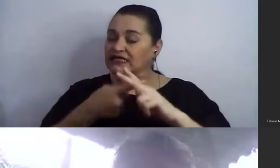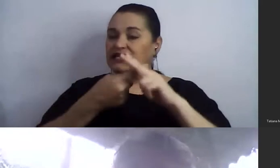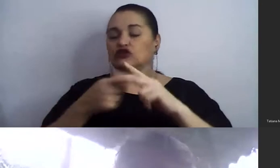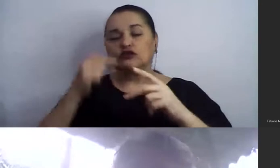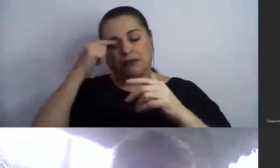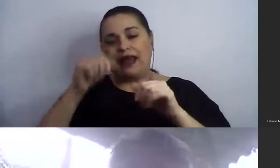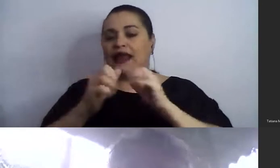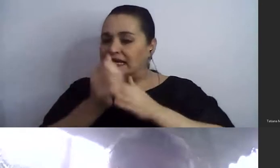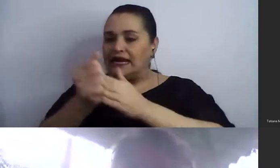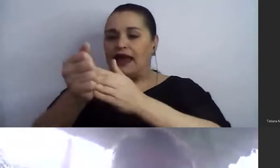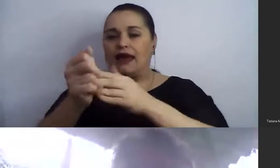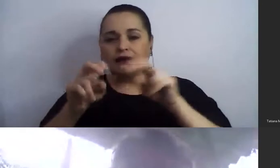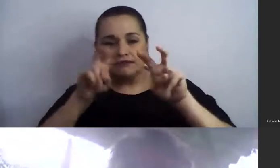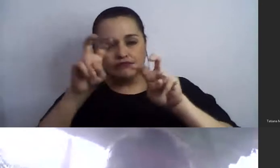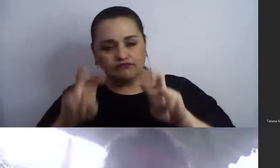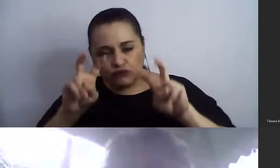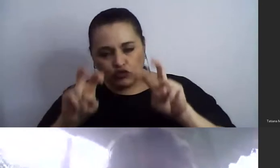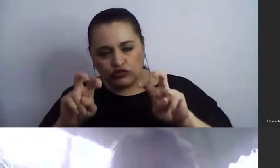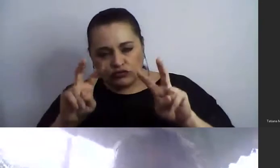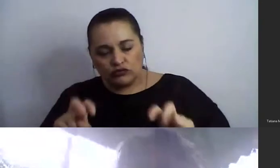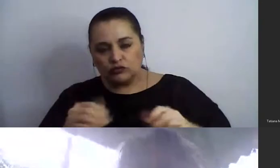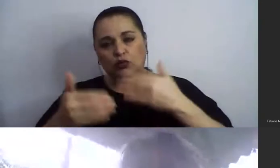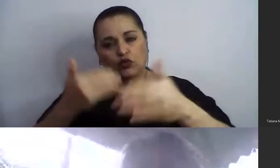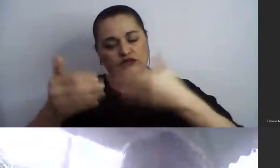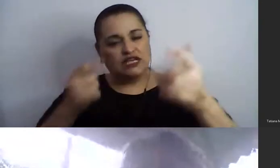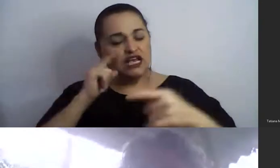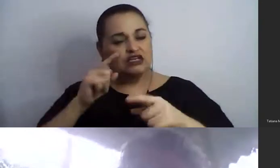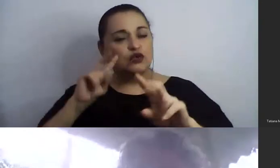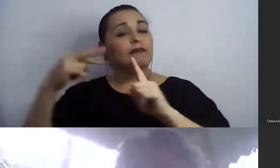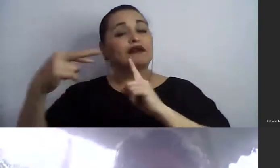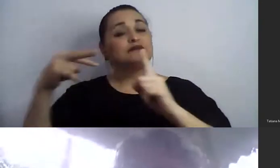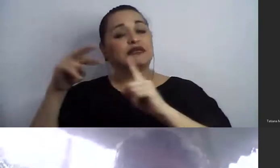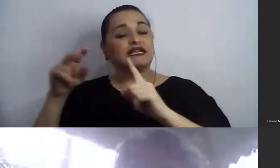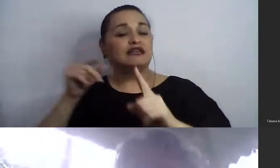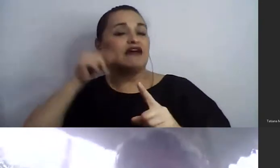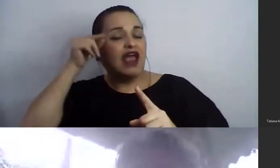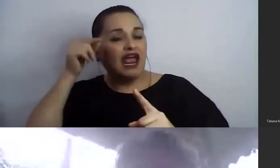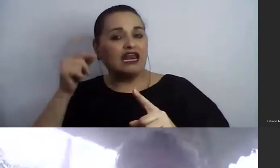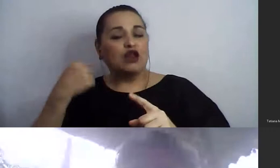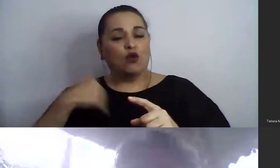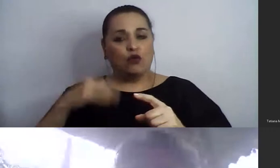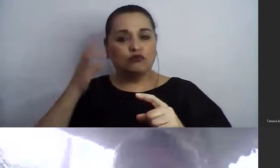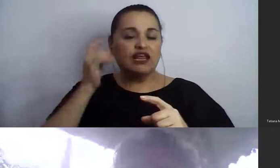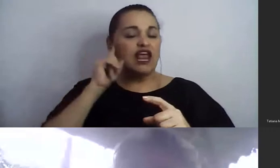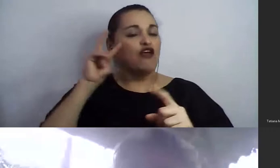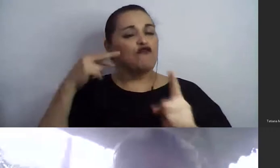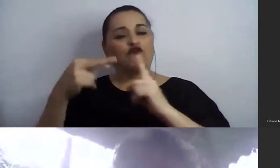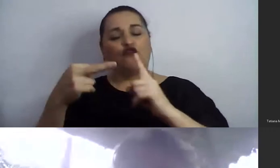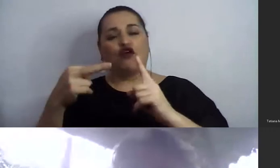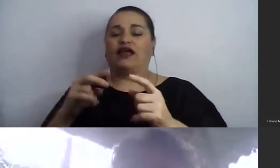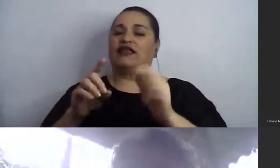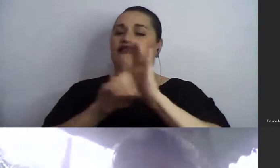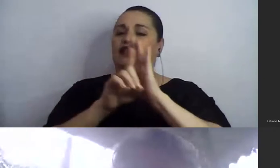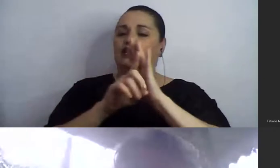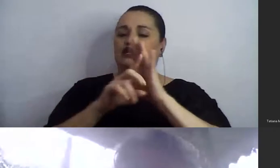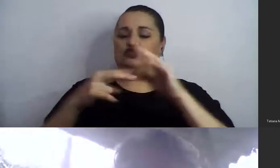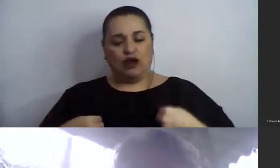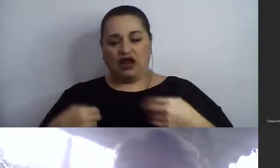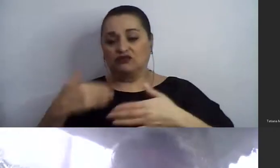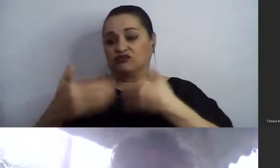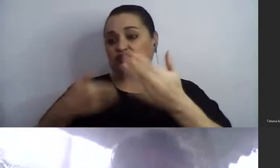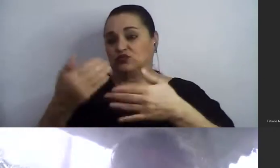proceso de revisión entre ellos una perspectiva de género y el enfoque de derechos humanos la denominada revolución de los datos